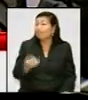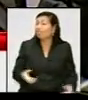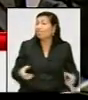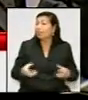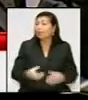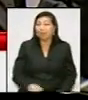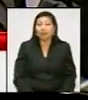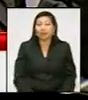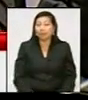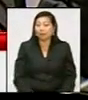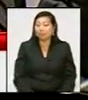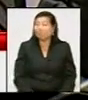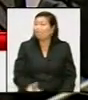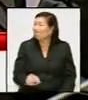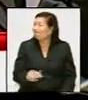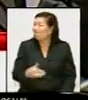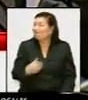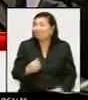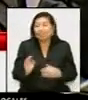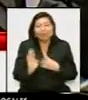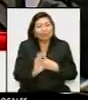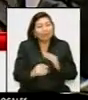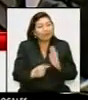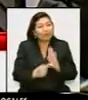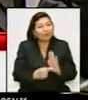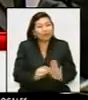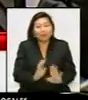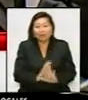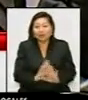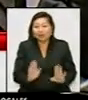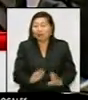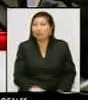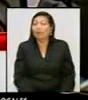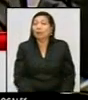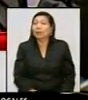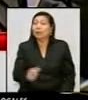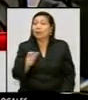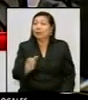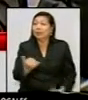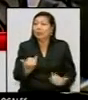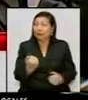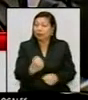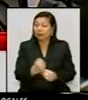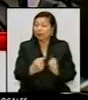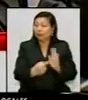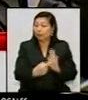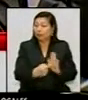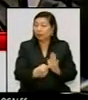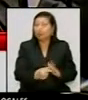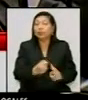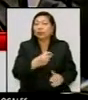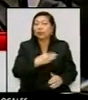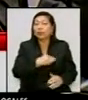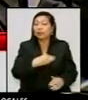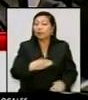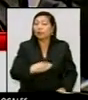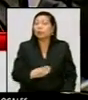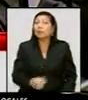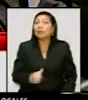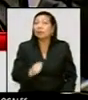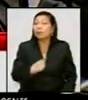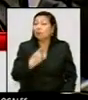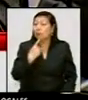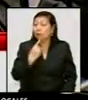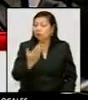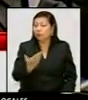comisión no puede avalar la presencia de los funcionarios que están representando a los ministerios, y yo más